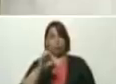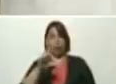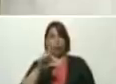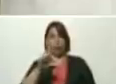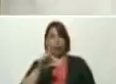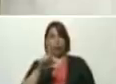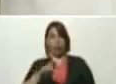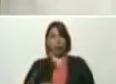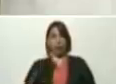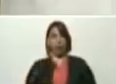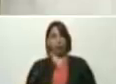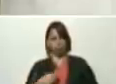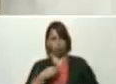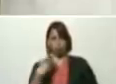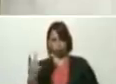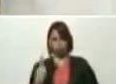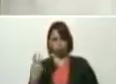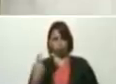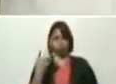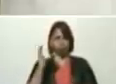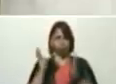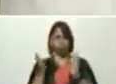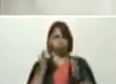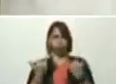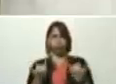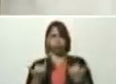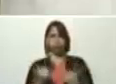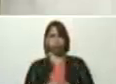vio, lo conversamos ahora,